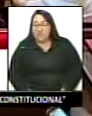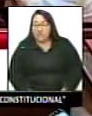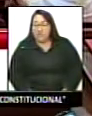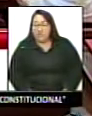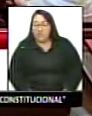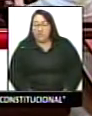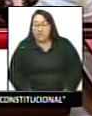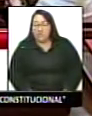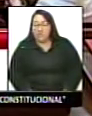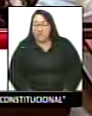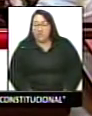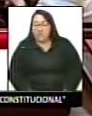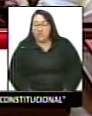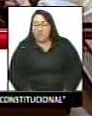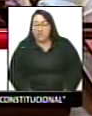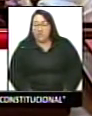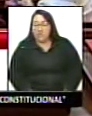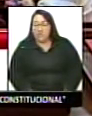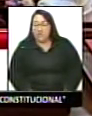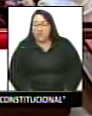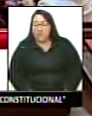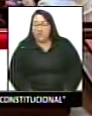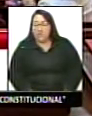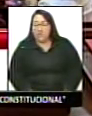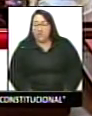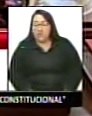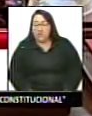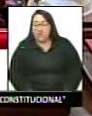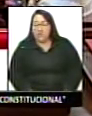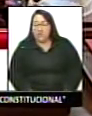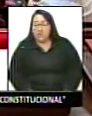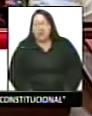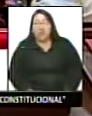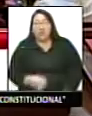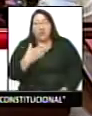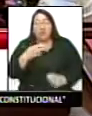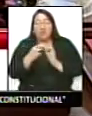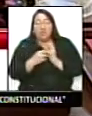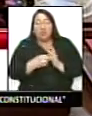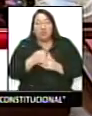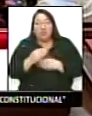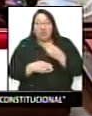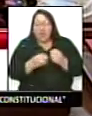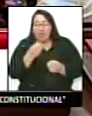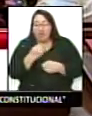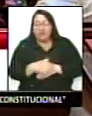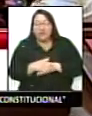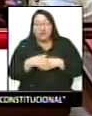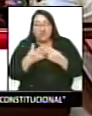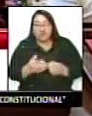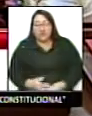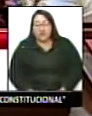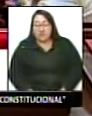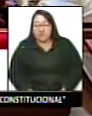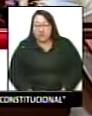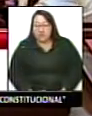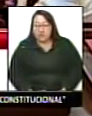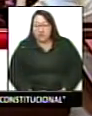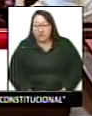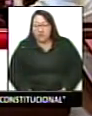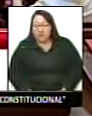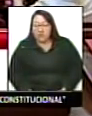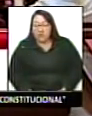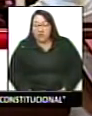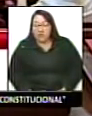Muchas gracias, Mario Tavera, asesor del Programa Mundial de Alimentos. Solamente felicitar, sin duda, acompañando a la